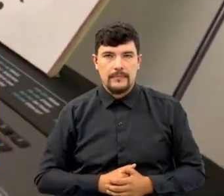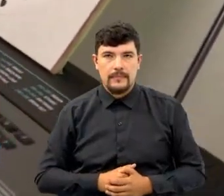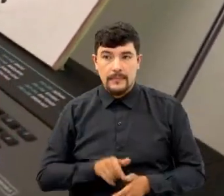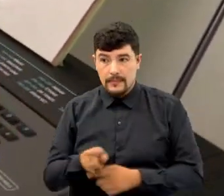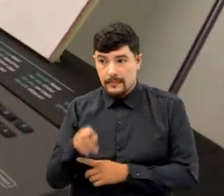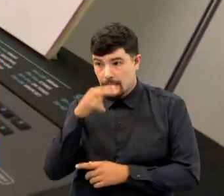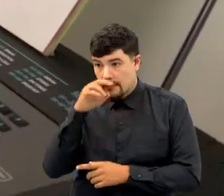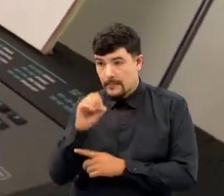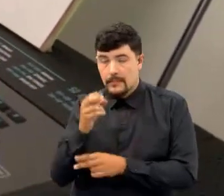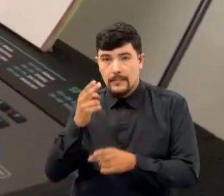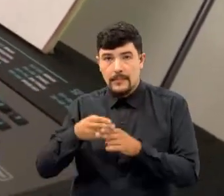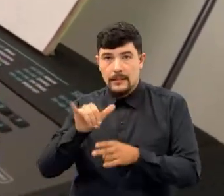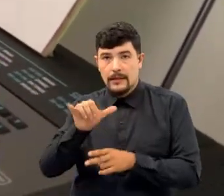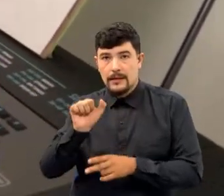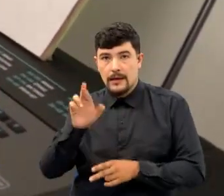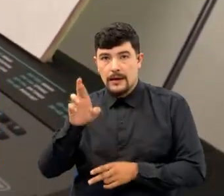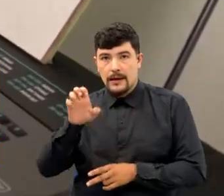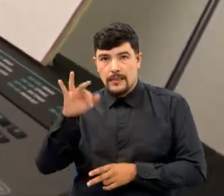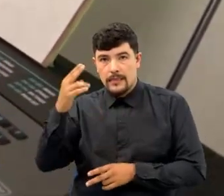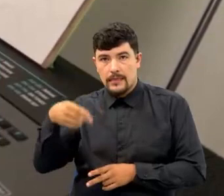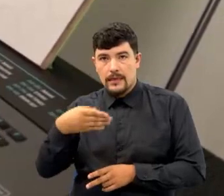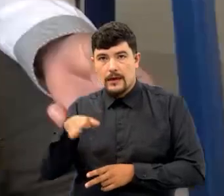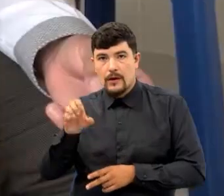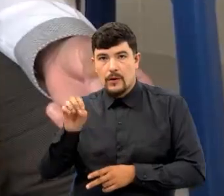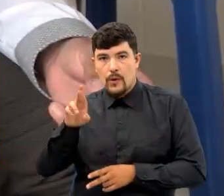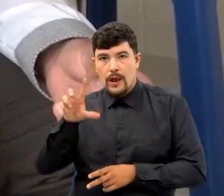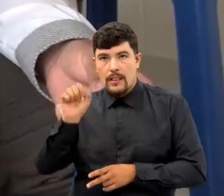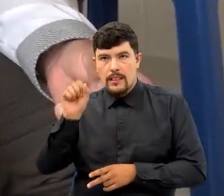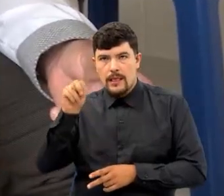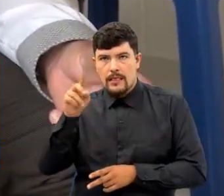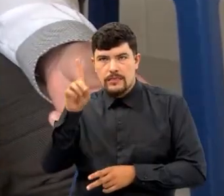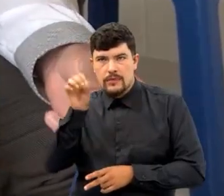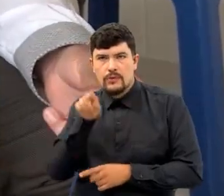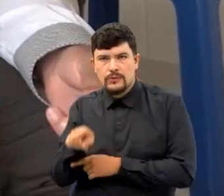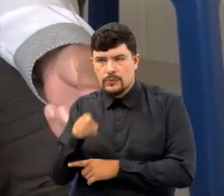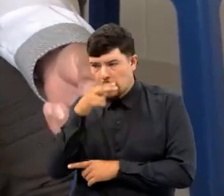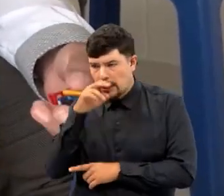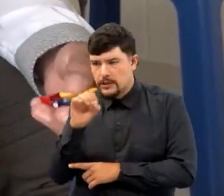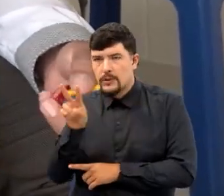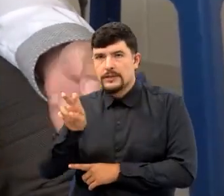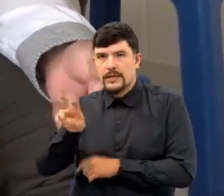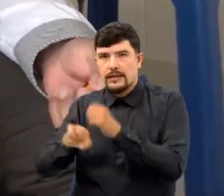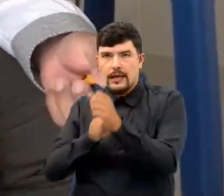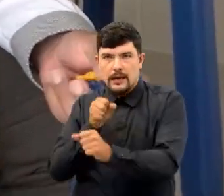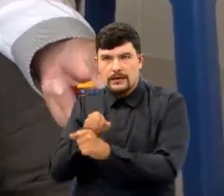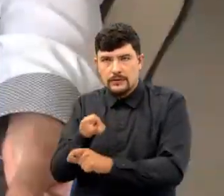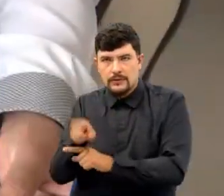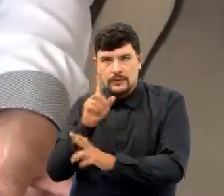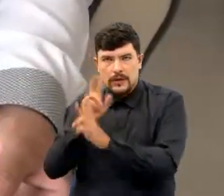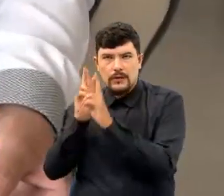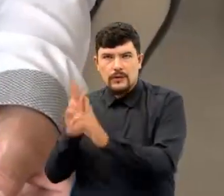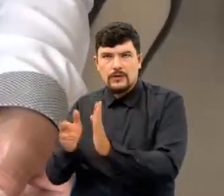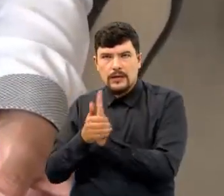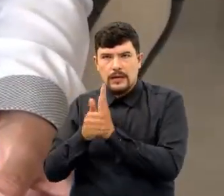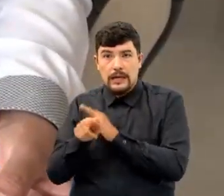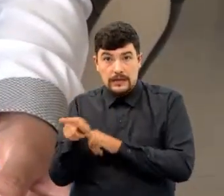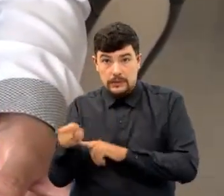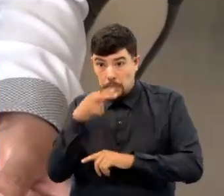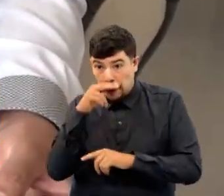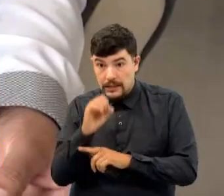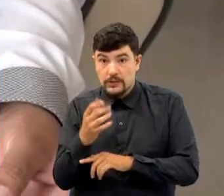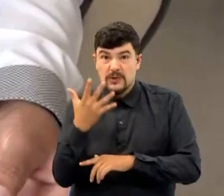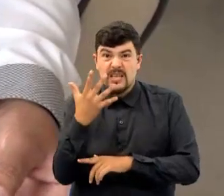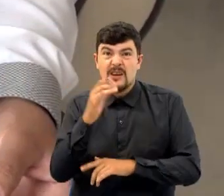Este pequeño es Jared Orlando, de tan solo 7 años de edad. Es considerado como un niño genio. A su corta edad habla